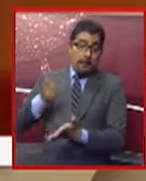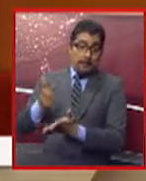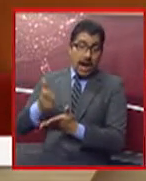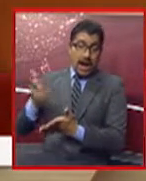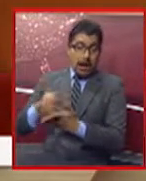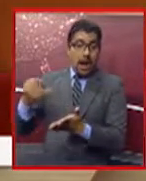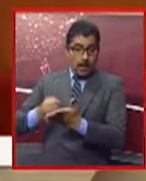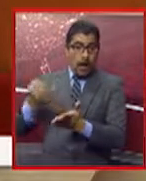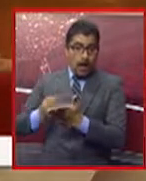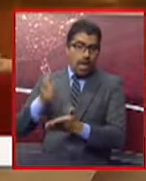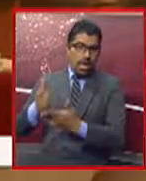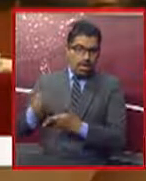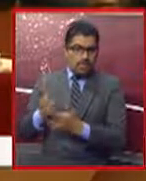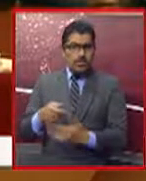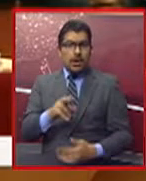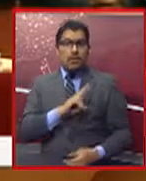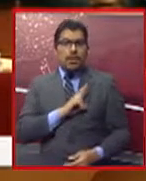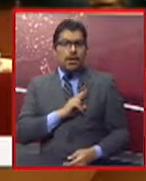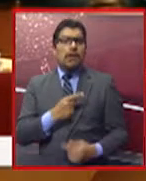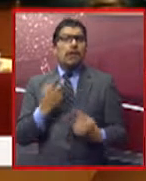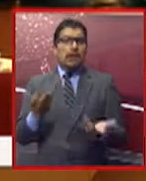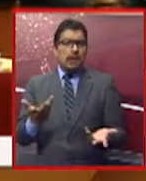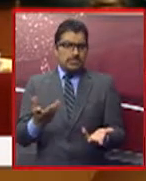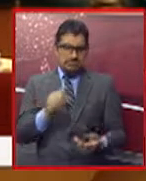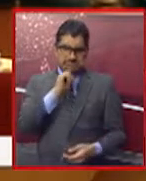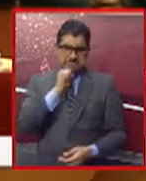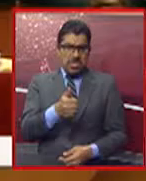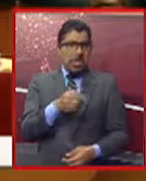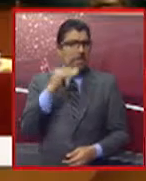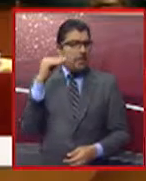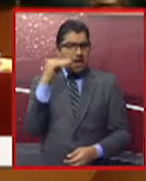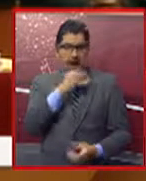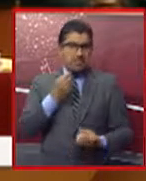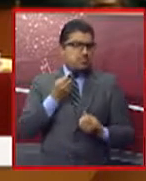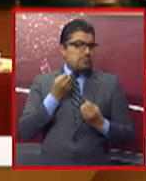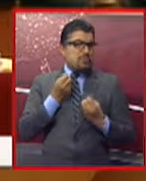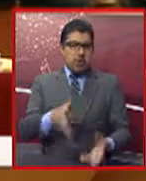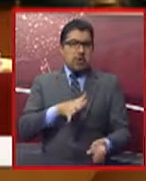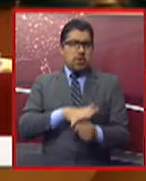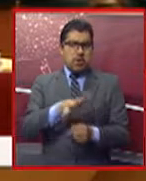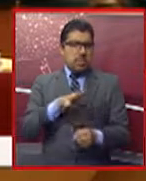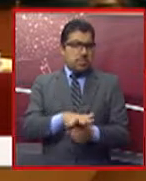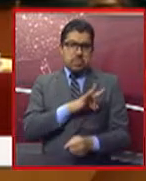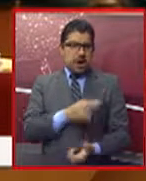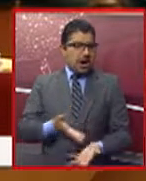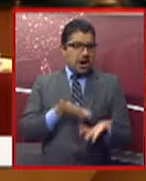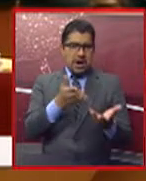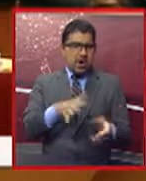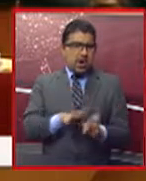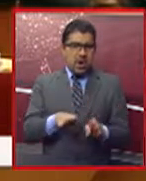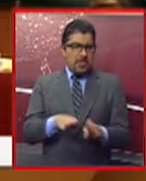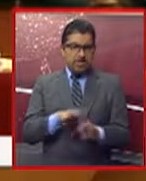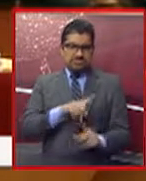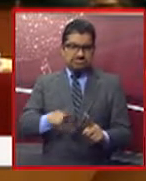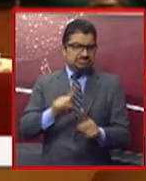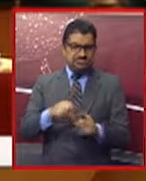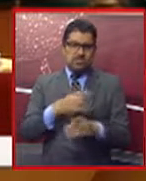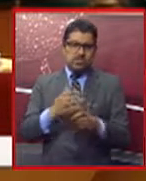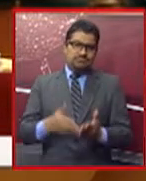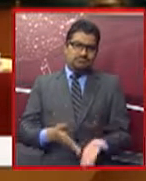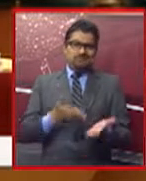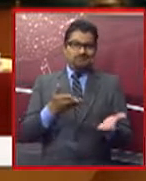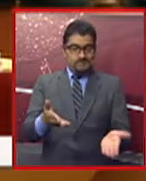eso. A las empresas privadas sin costo alguno pueden hacer uso de estos